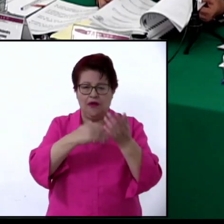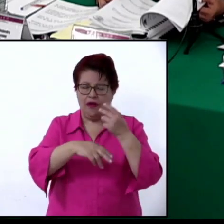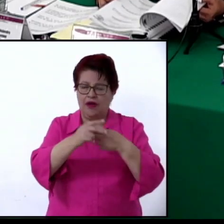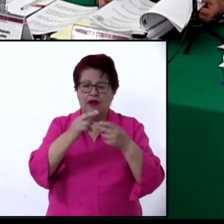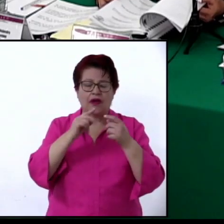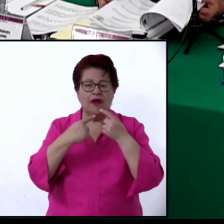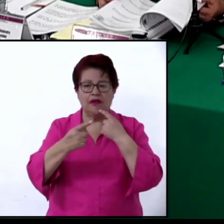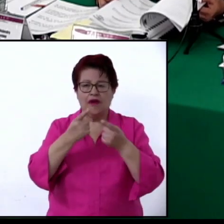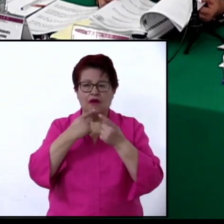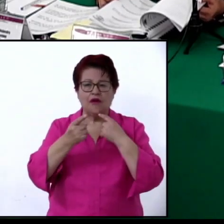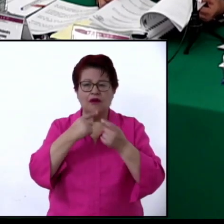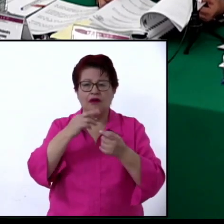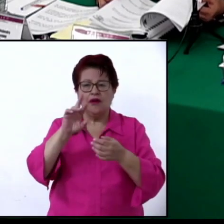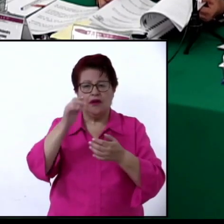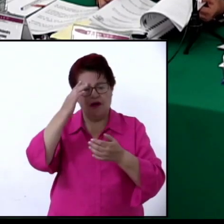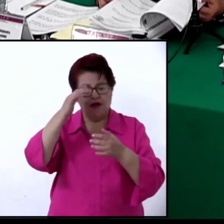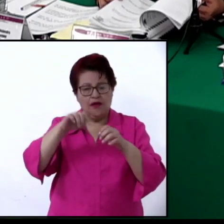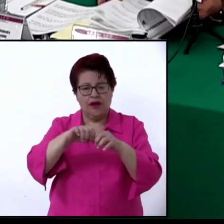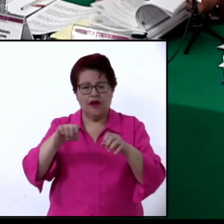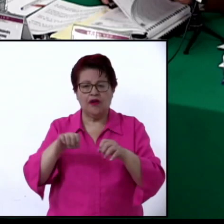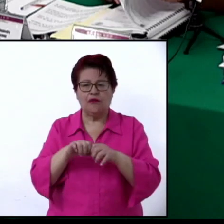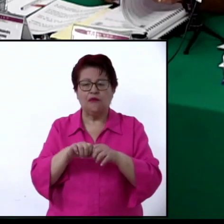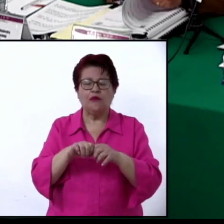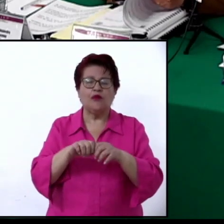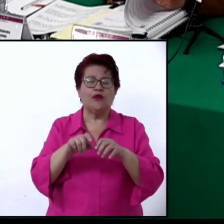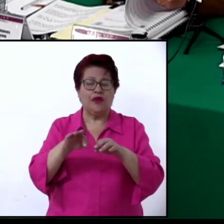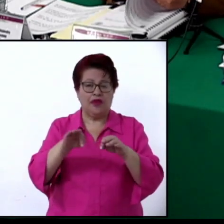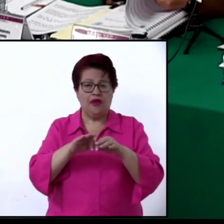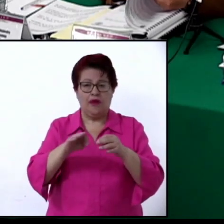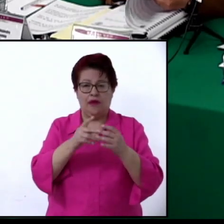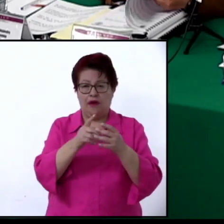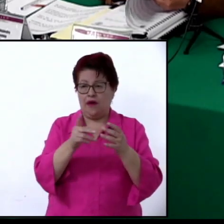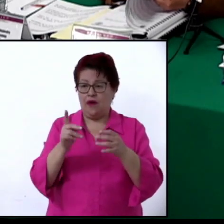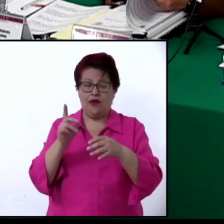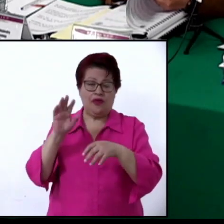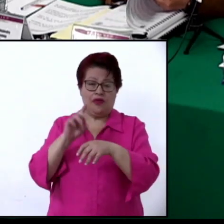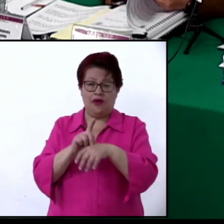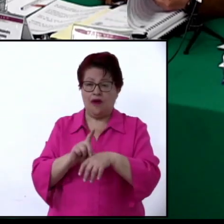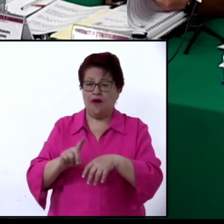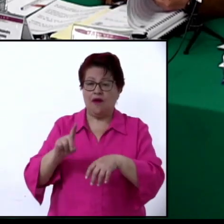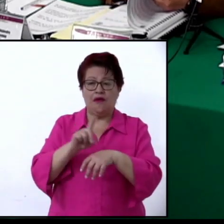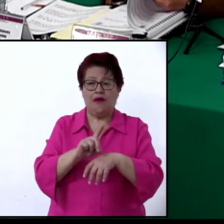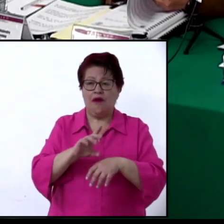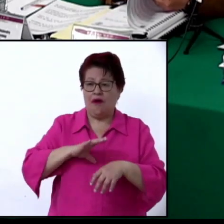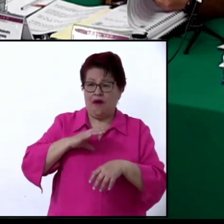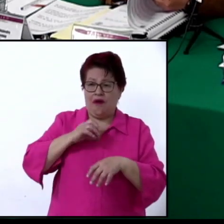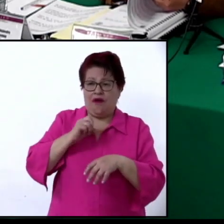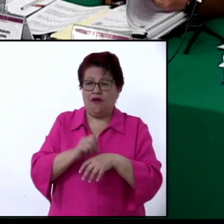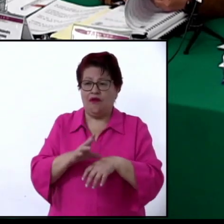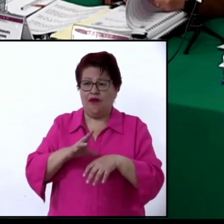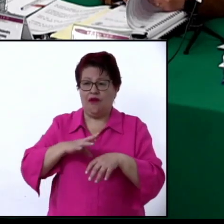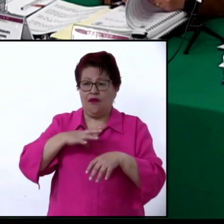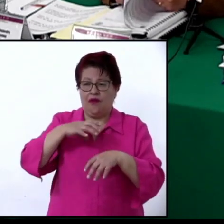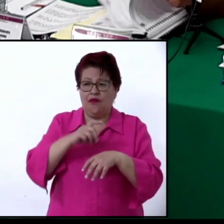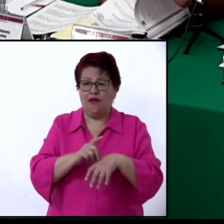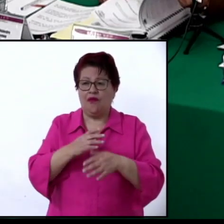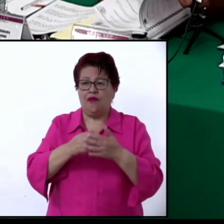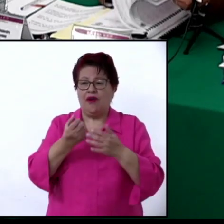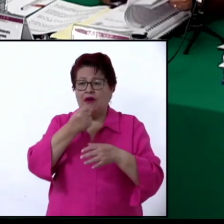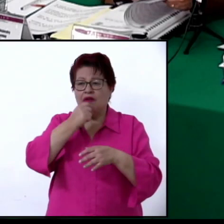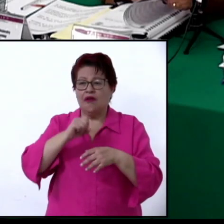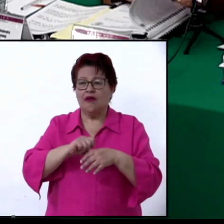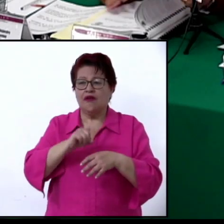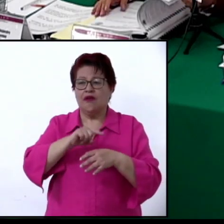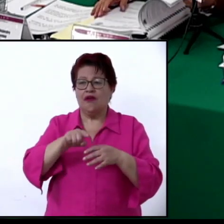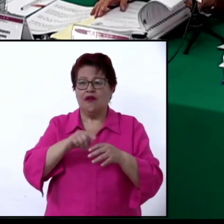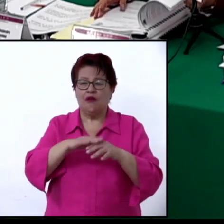mi reconocimiento a su equipo de trabajo, quienes diariamente ponen su mejor esfuerzo para situar la Secretaría